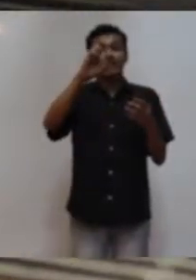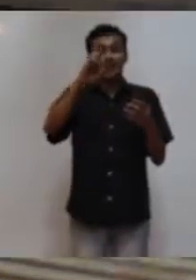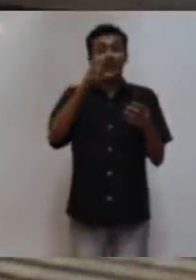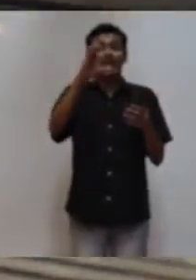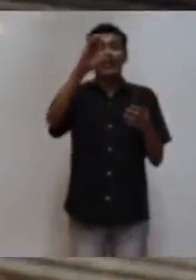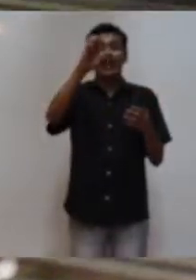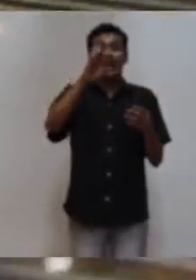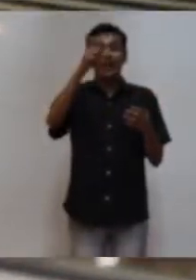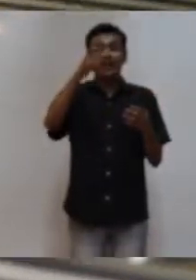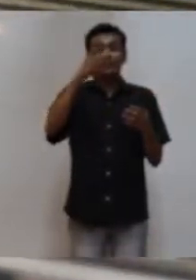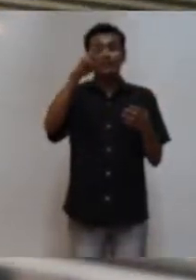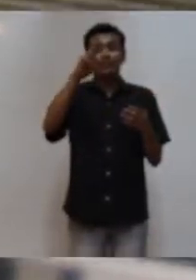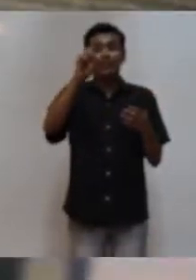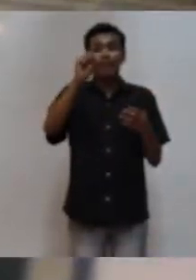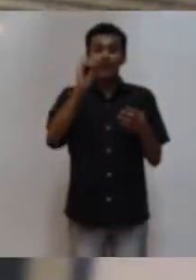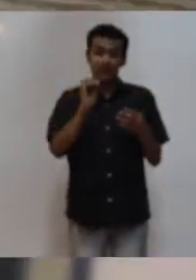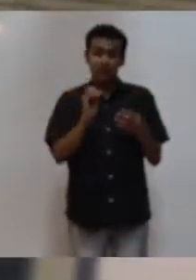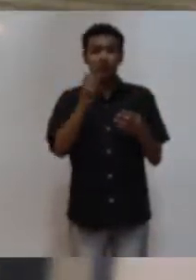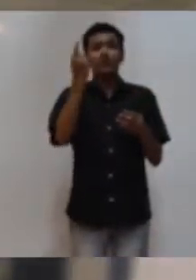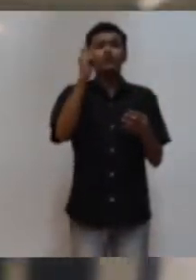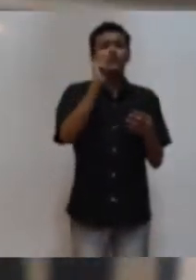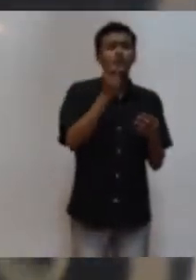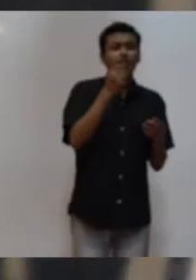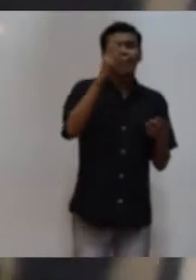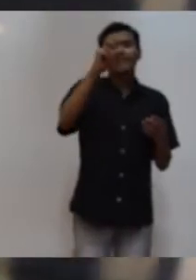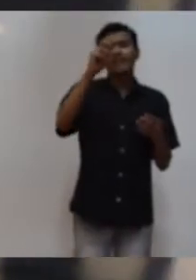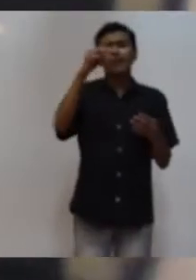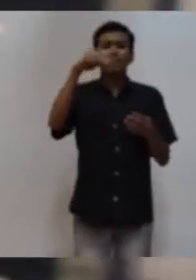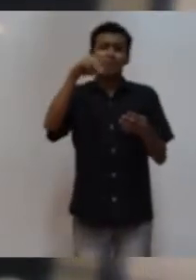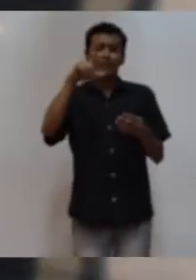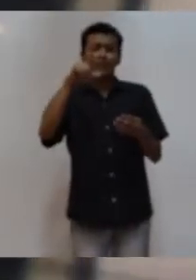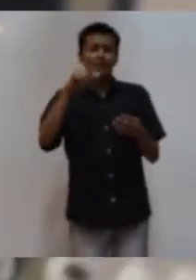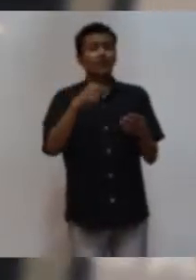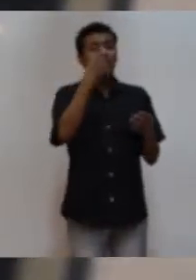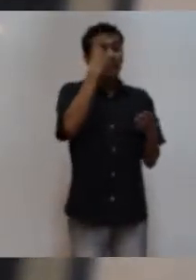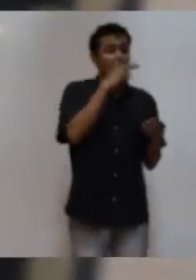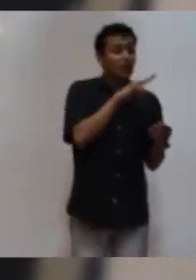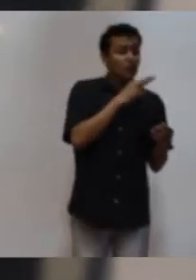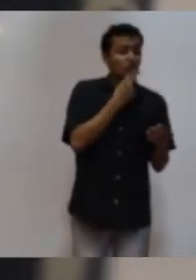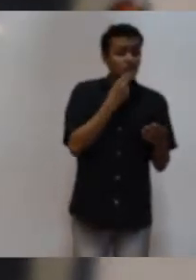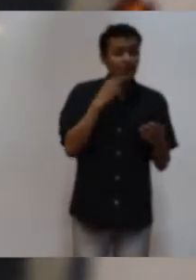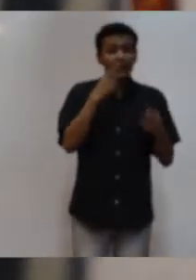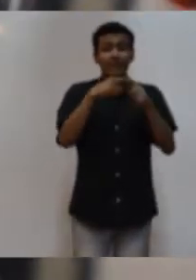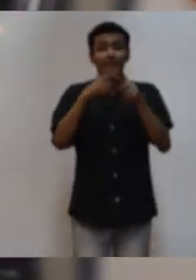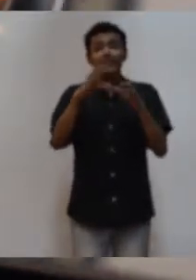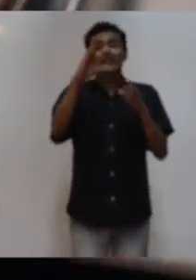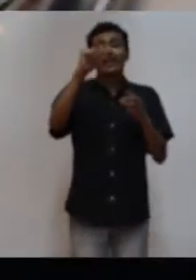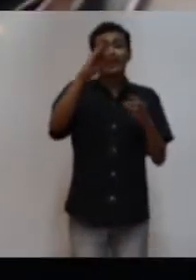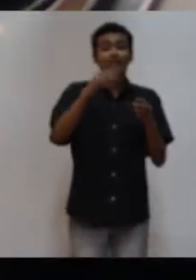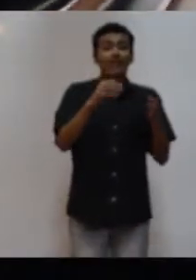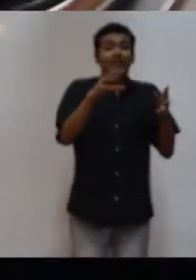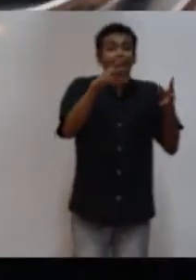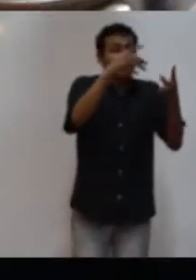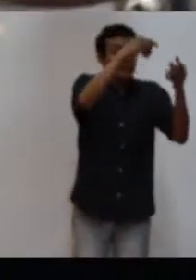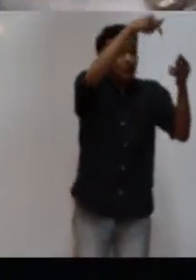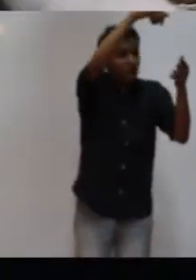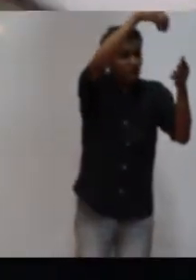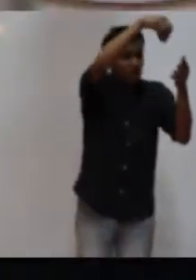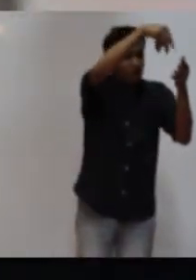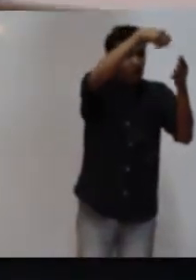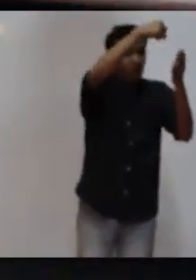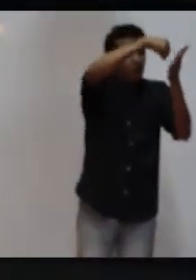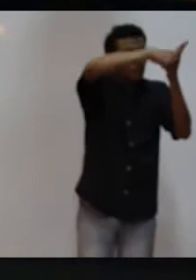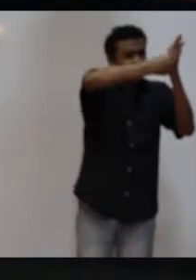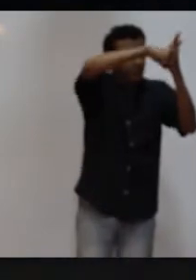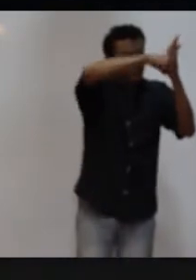es una bebida compuesta de 30 mililitros de agua con 78 gramos de café molido fino pasados